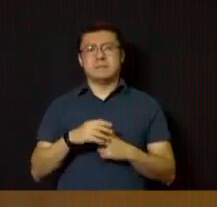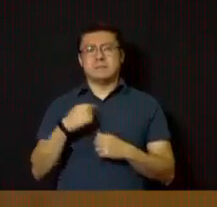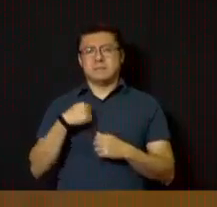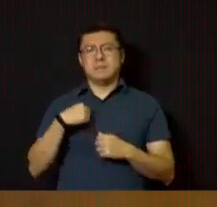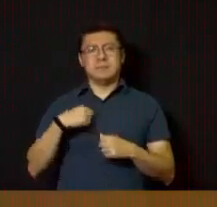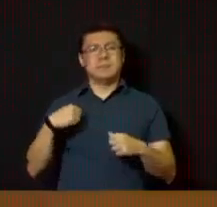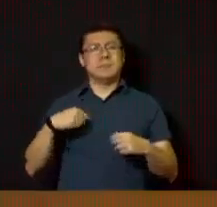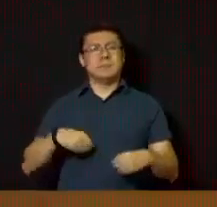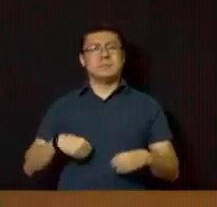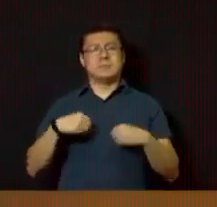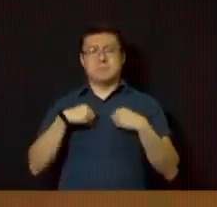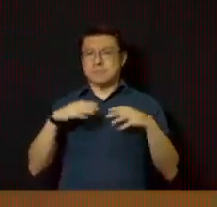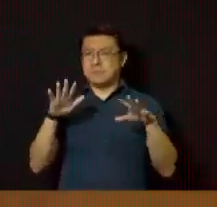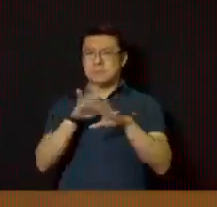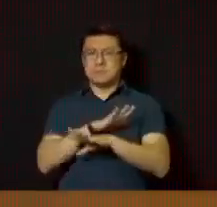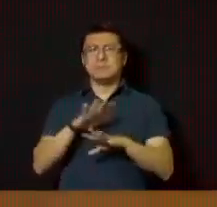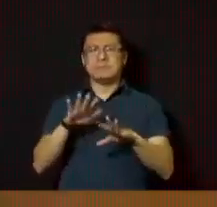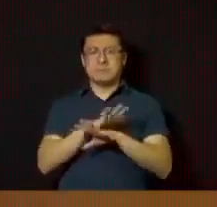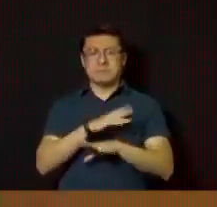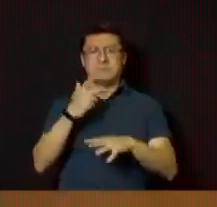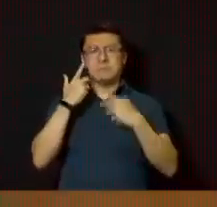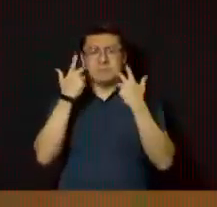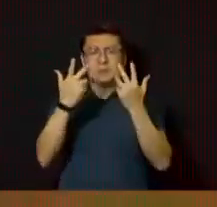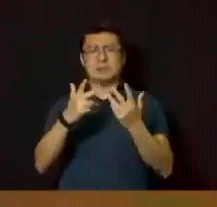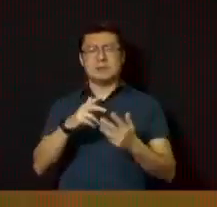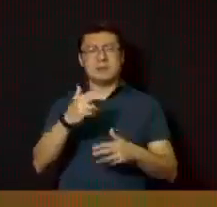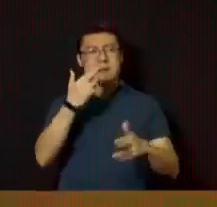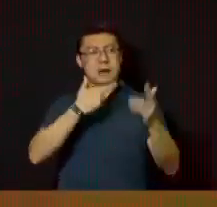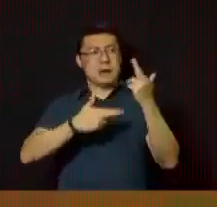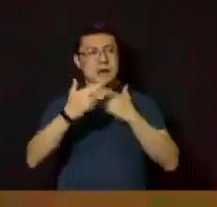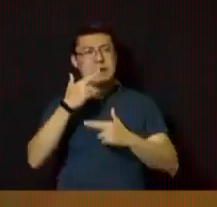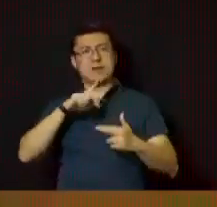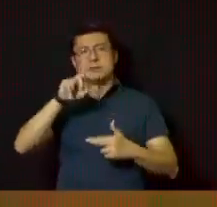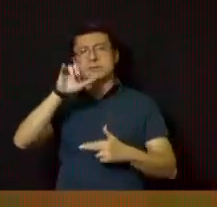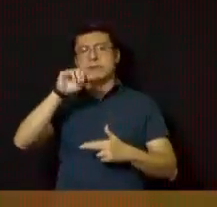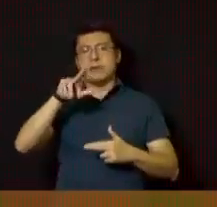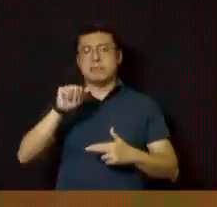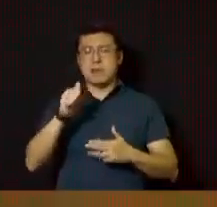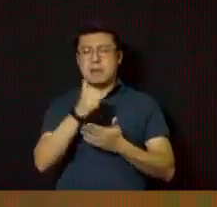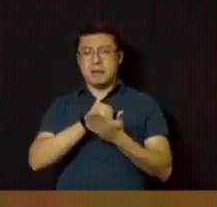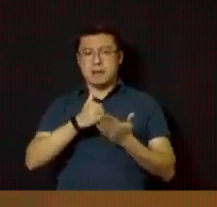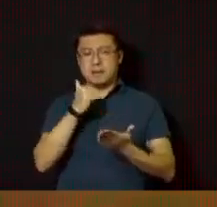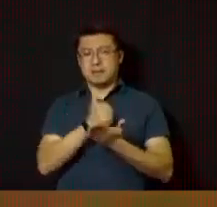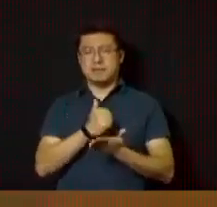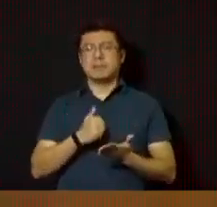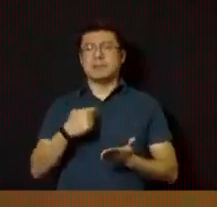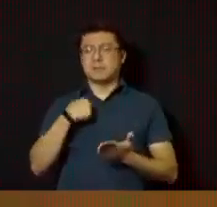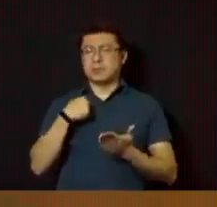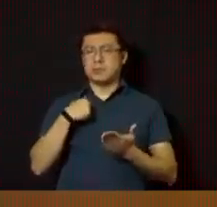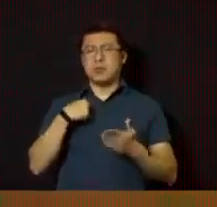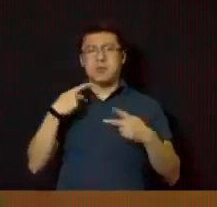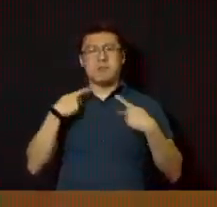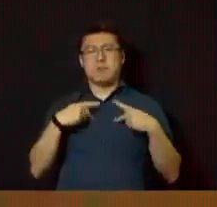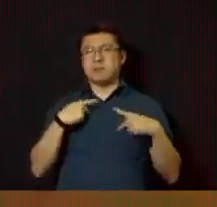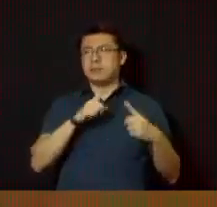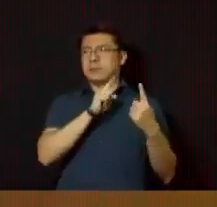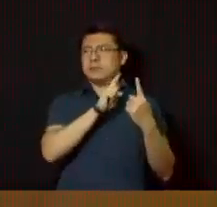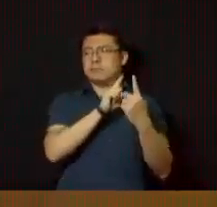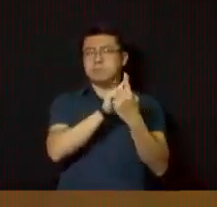vida. Y fue así, regresé a Lima y me acuerdo que empecé a hablar con todas las